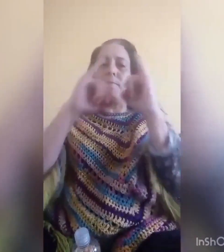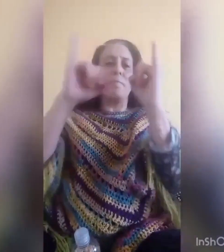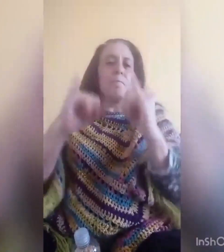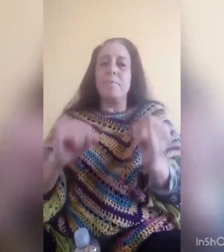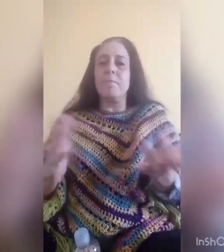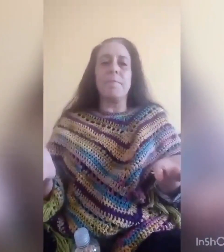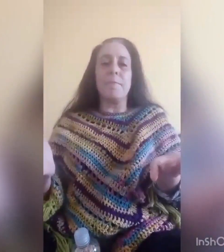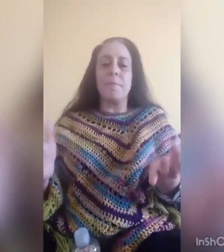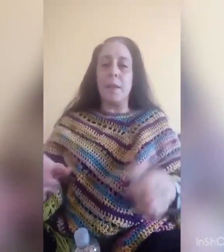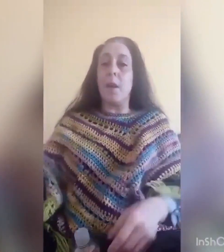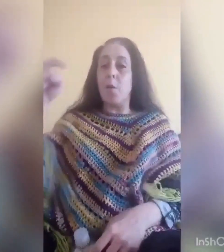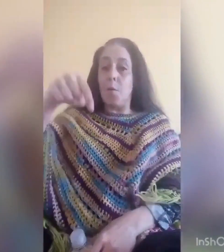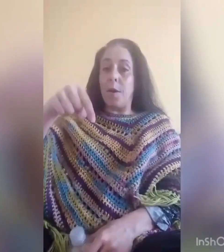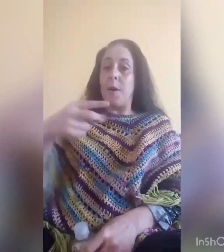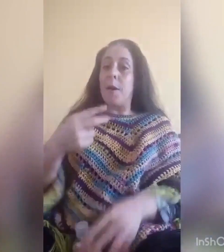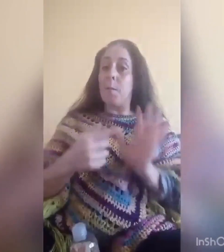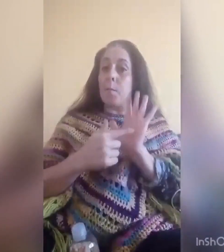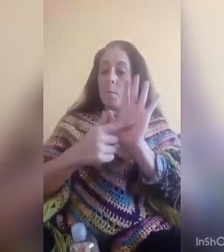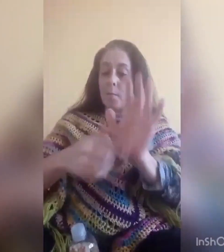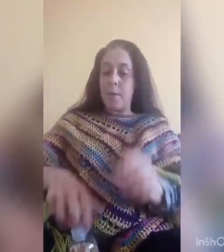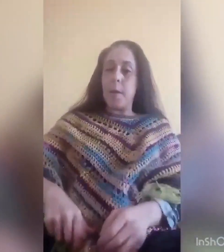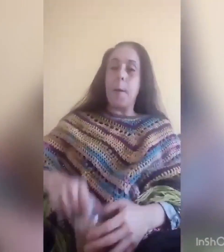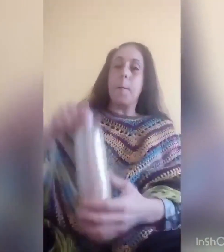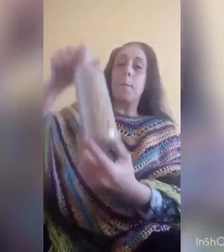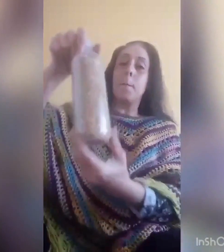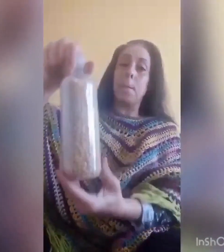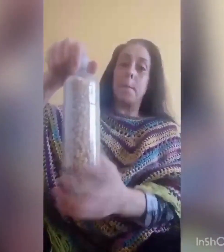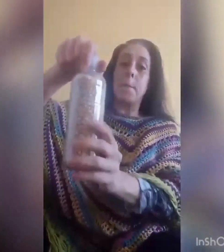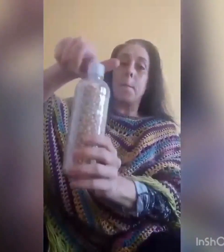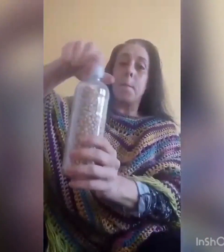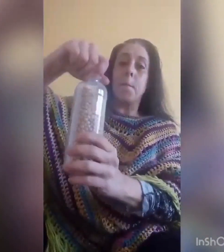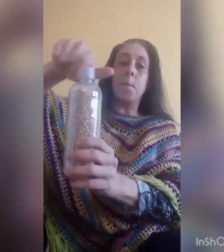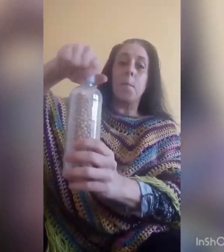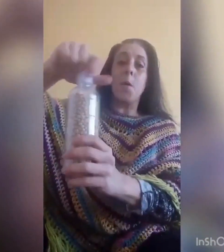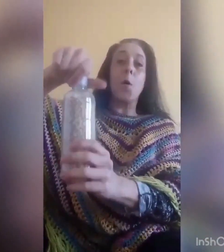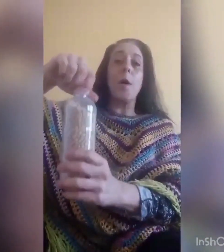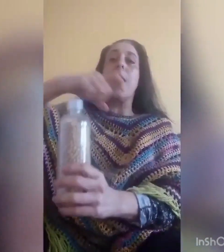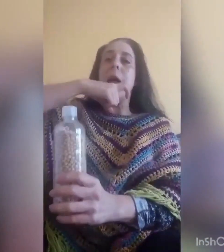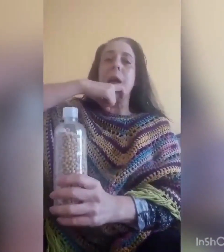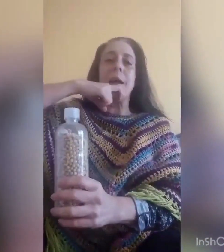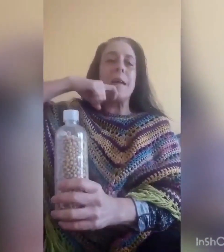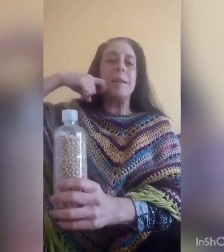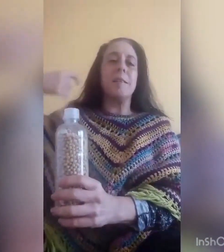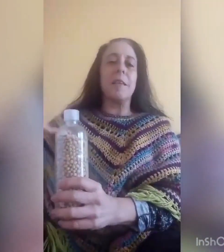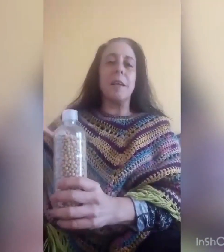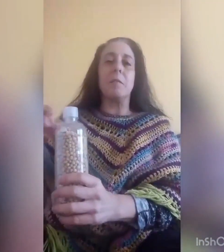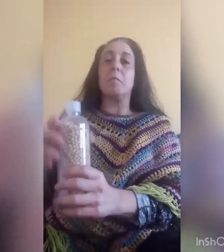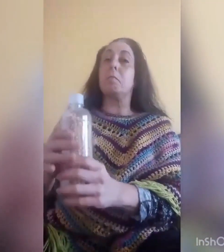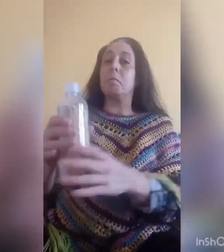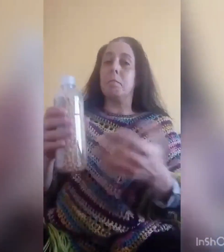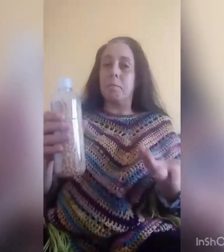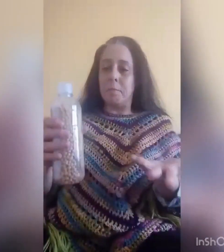Hay distintos tipos de botellas sensoriales. Esta que les voy a mostrar ahora